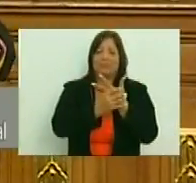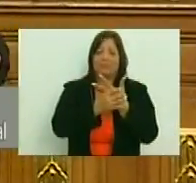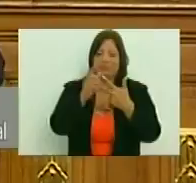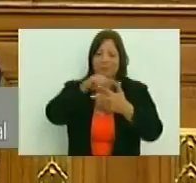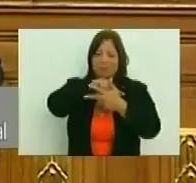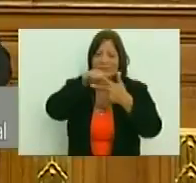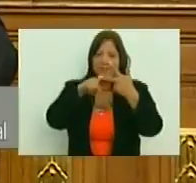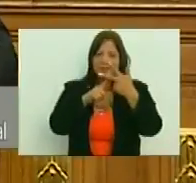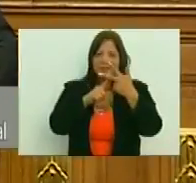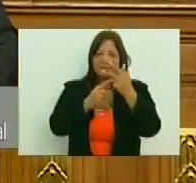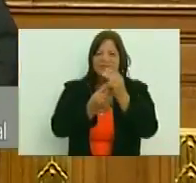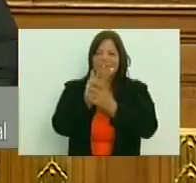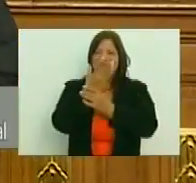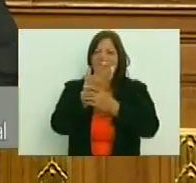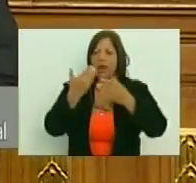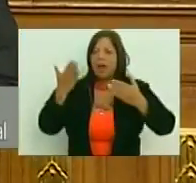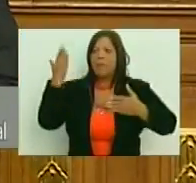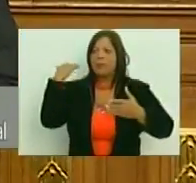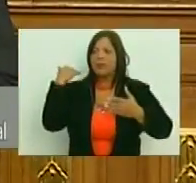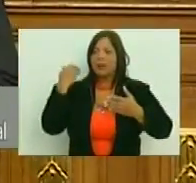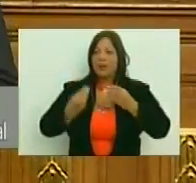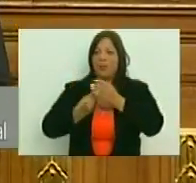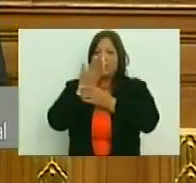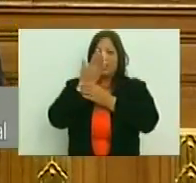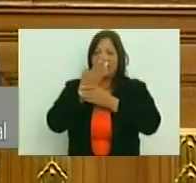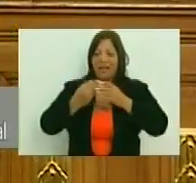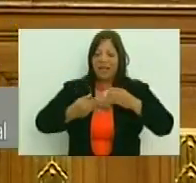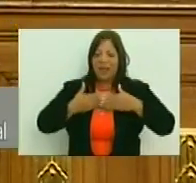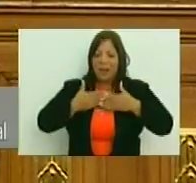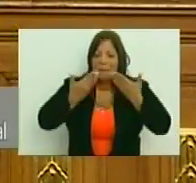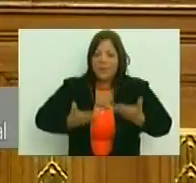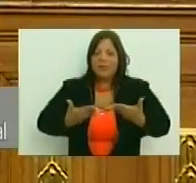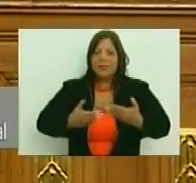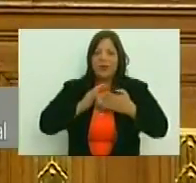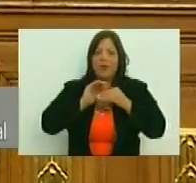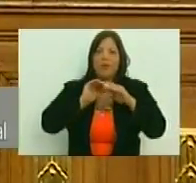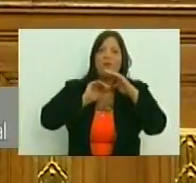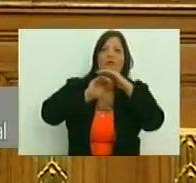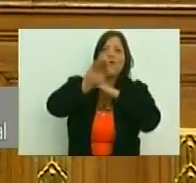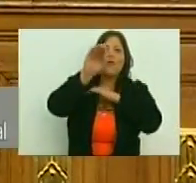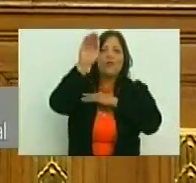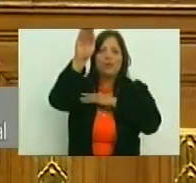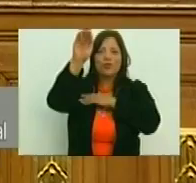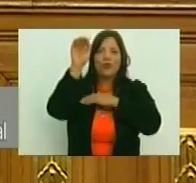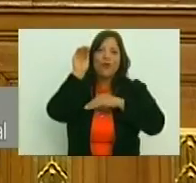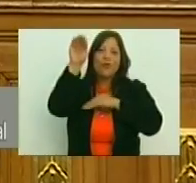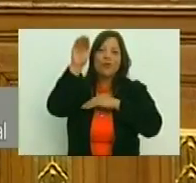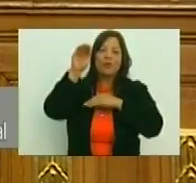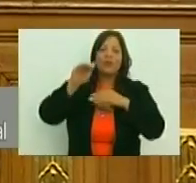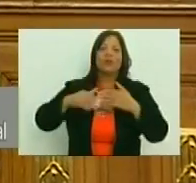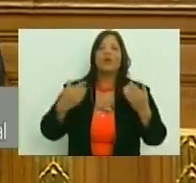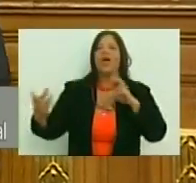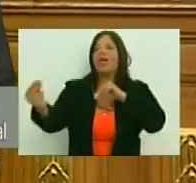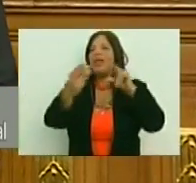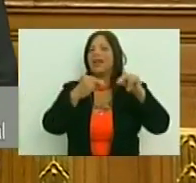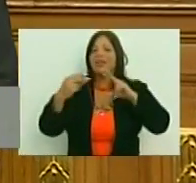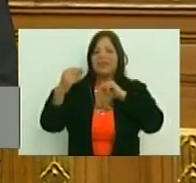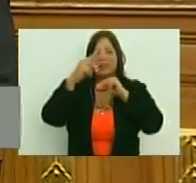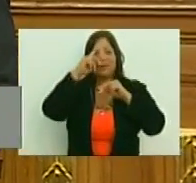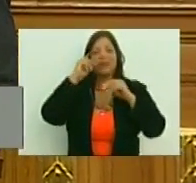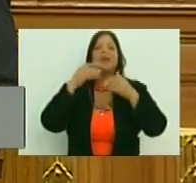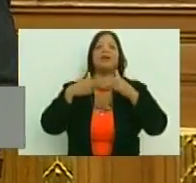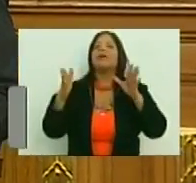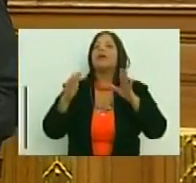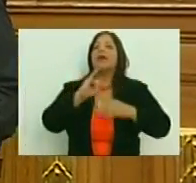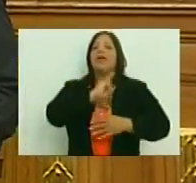el origen, está el presente y está el futuro. Camaradas, el tema del debate hoy es